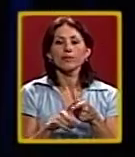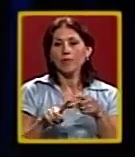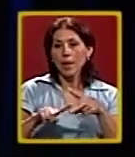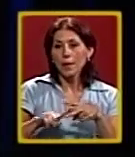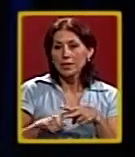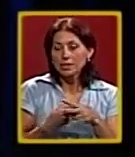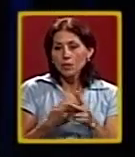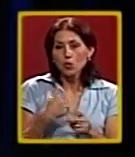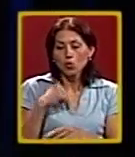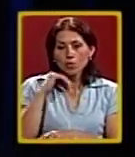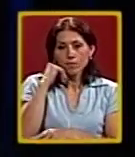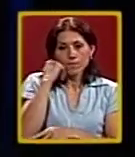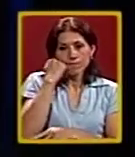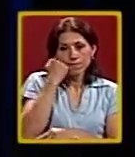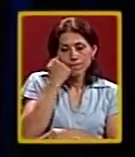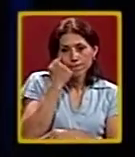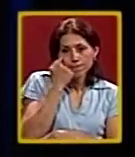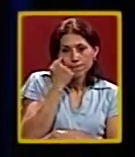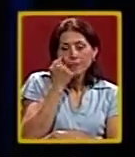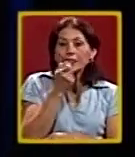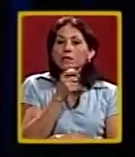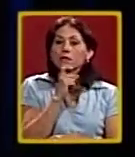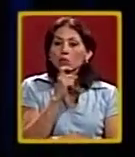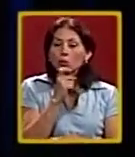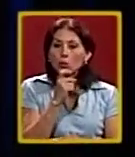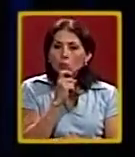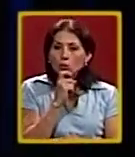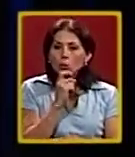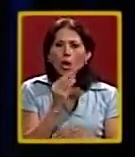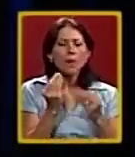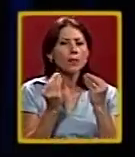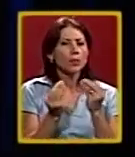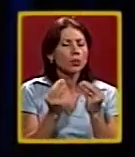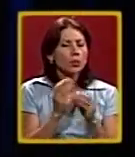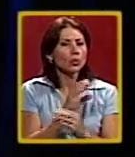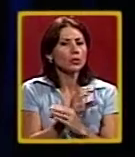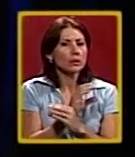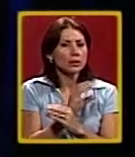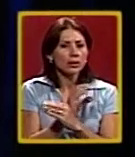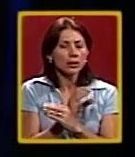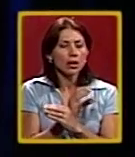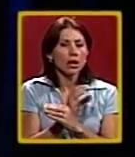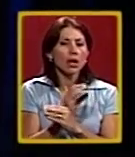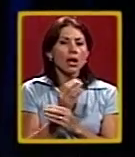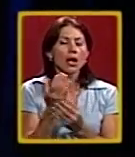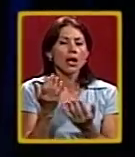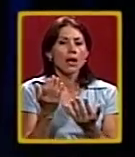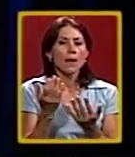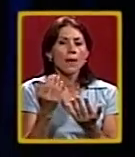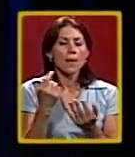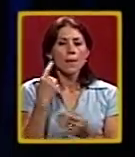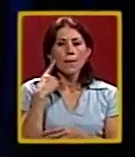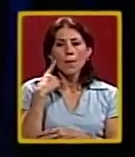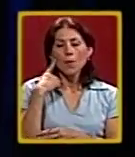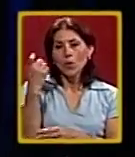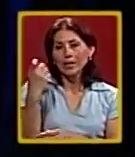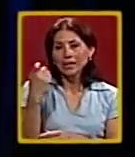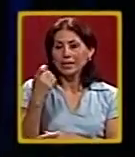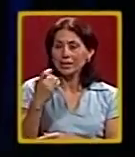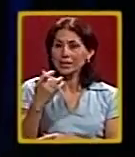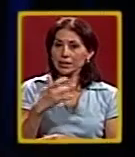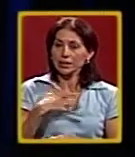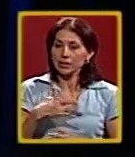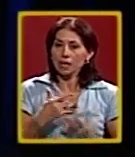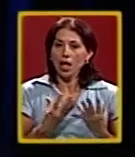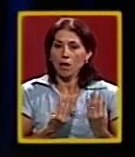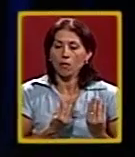principio tímida, difícil, muy medida, le puedo decir, por el miedo que tenía